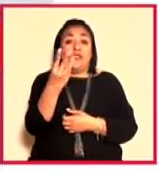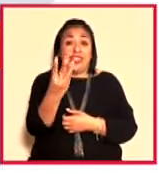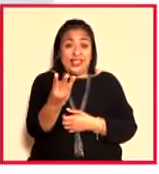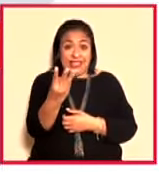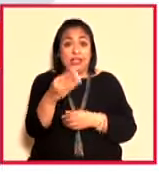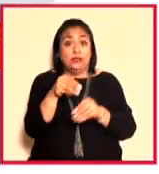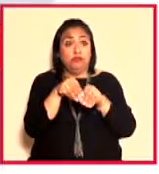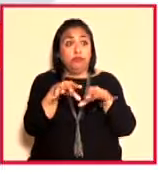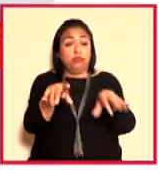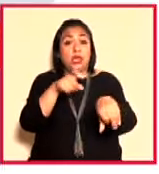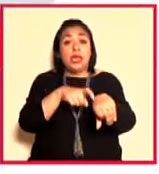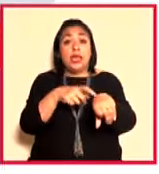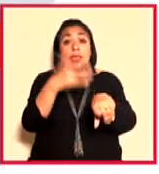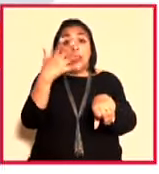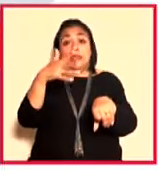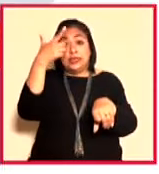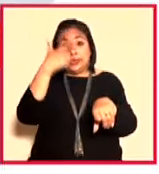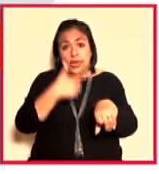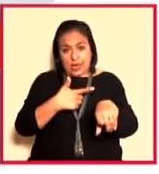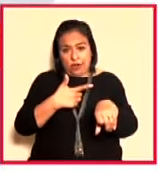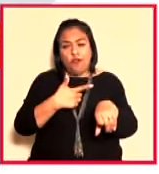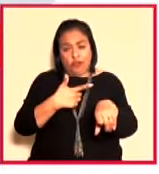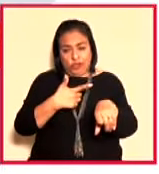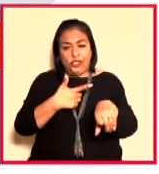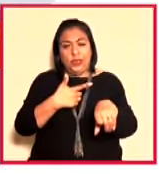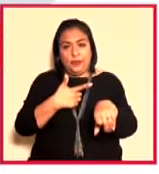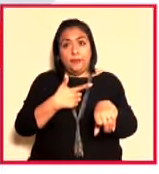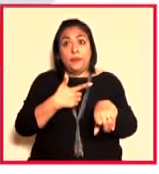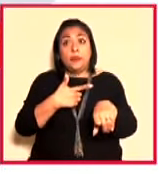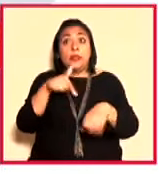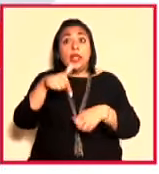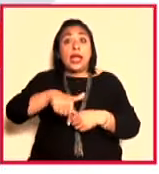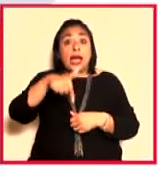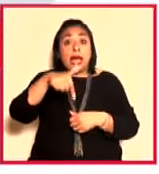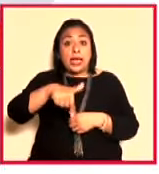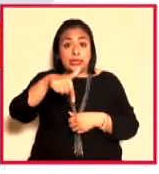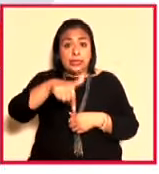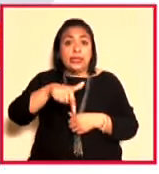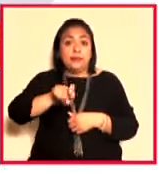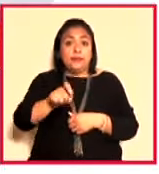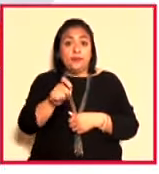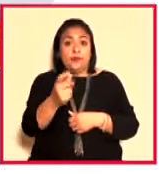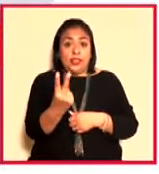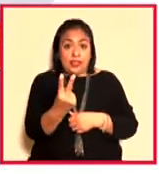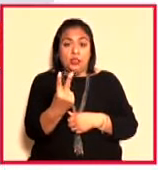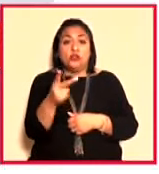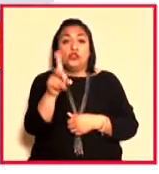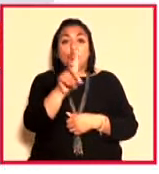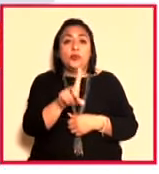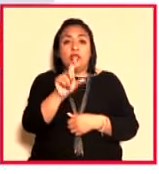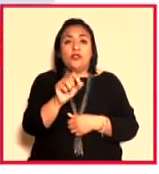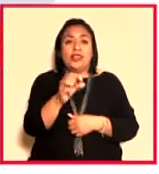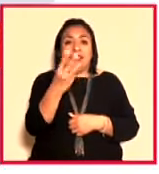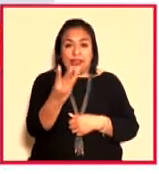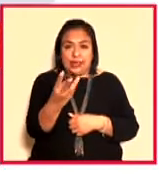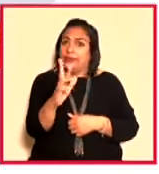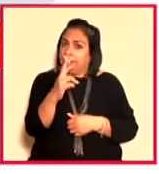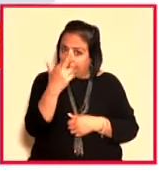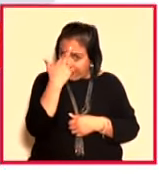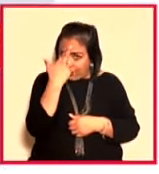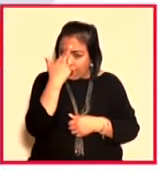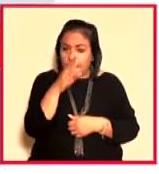las 10 de la noche, a las 22 horas, aquí en Canal 22. Domingo 23, no lo olviden,